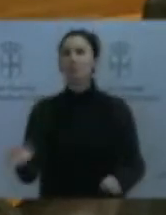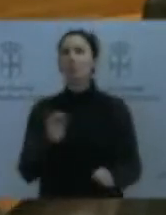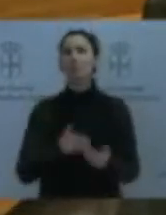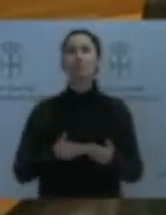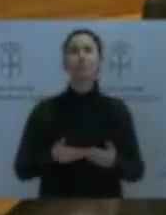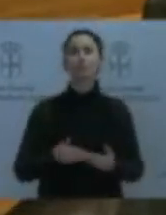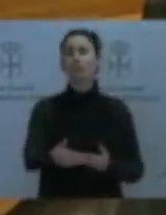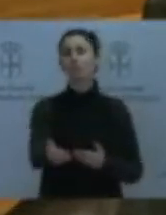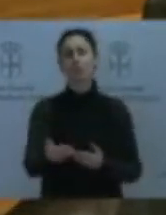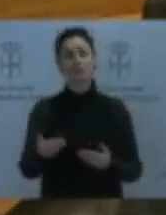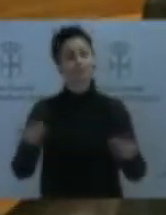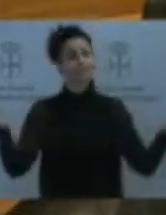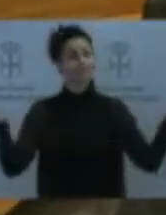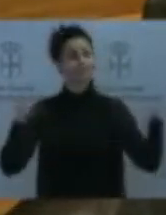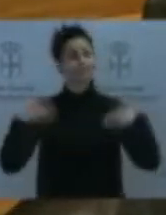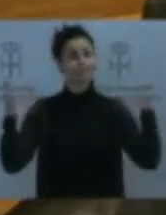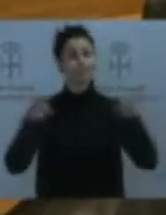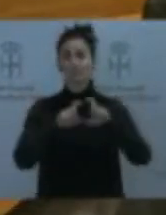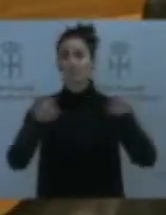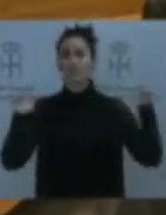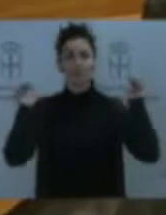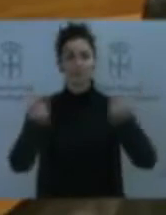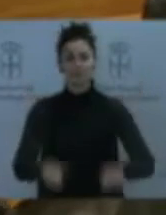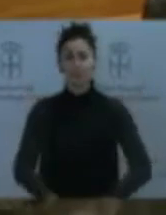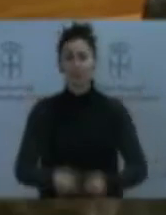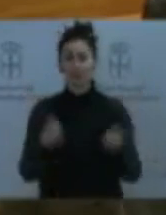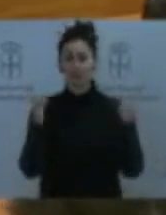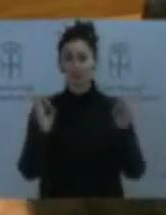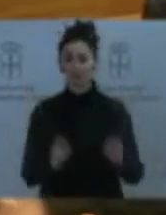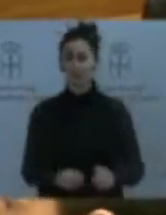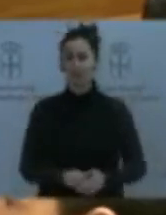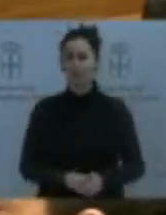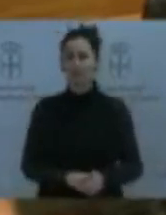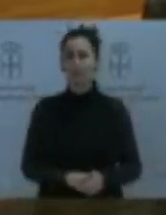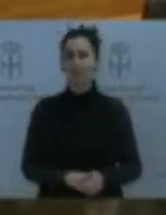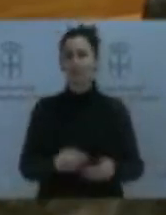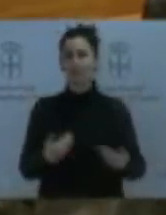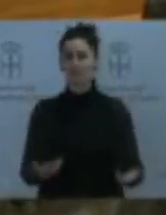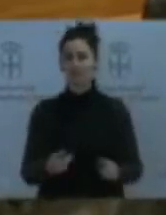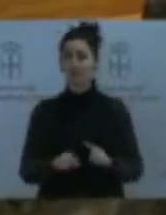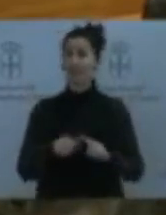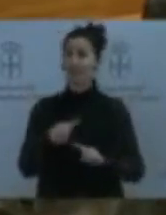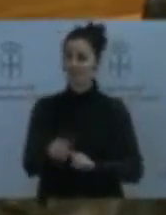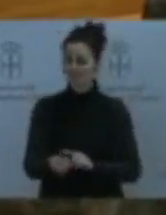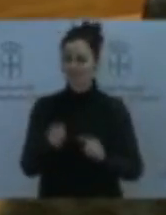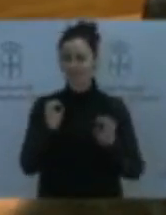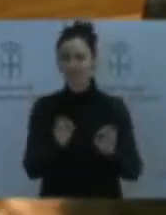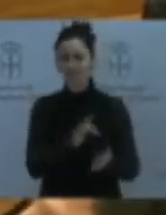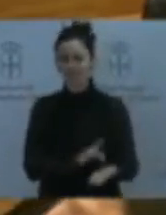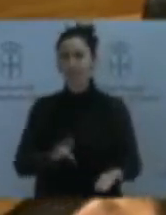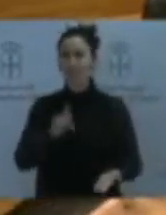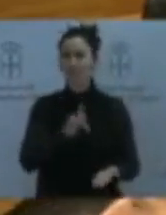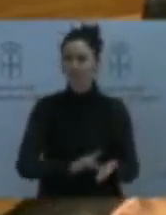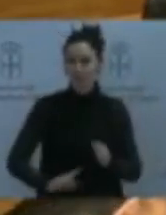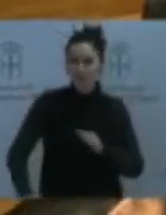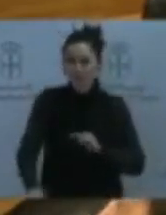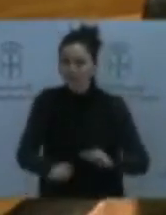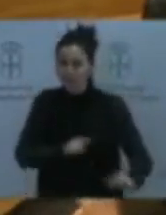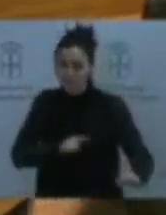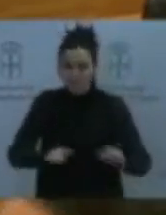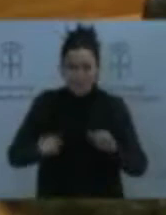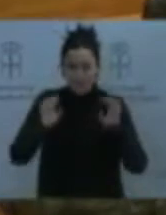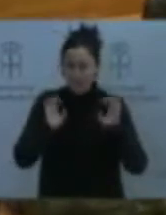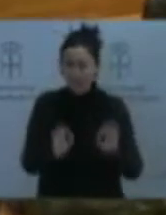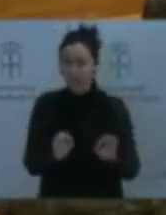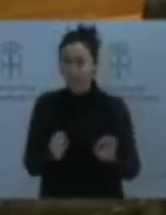empresa. Y a partir de ahí toma unas decisiones, no solamente el aspecto financiero. Ya sé que